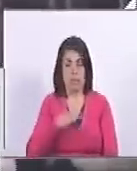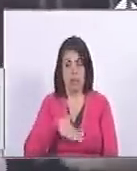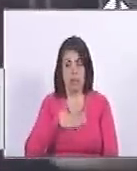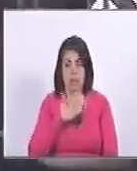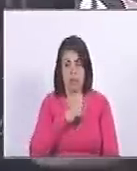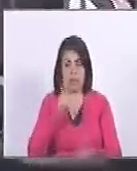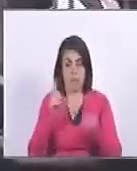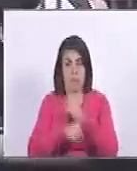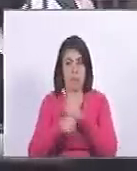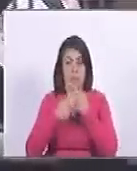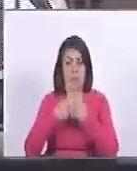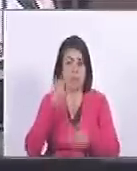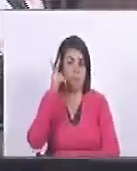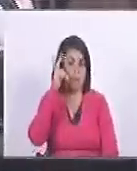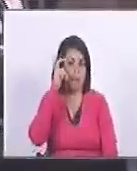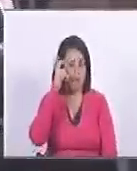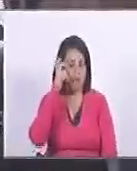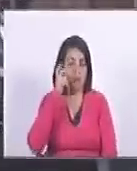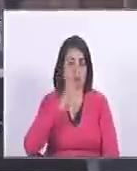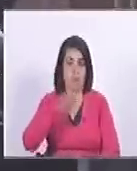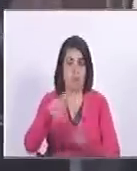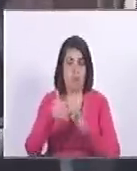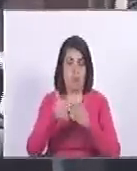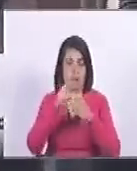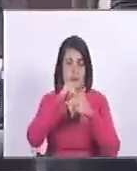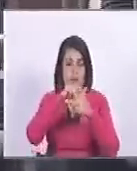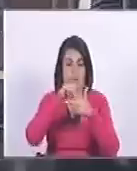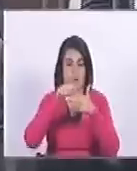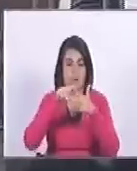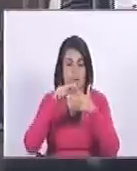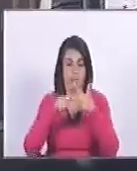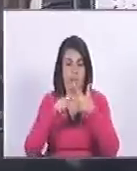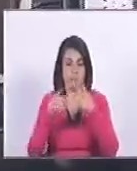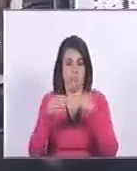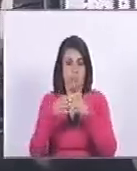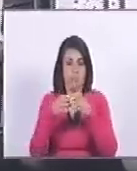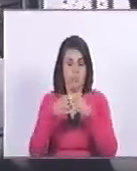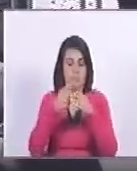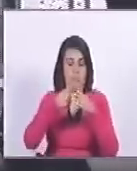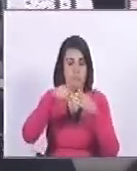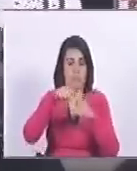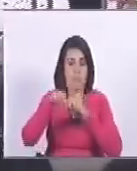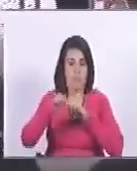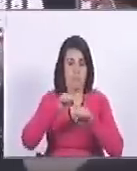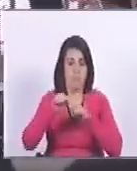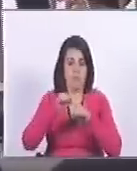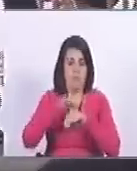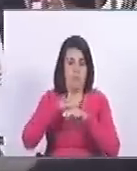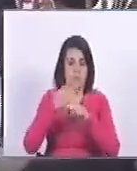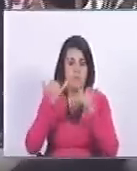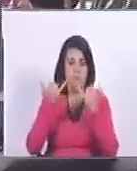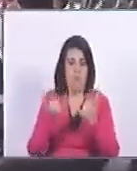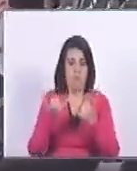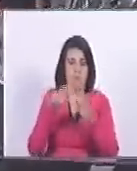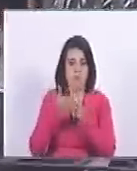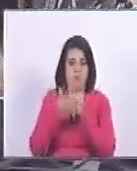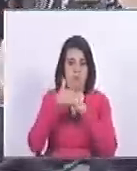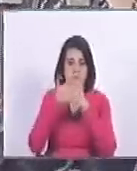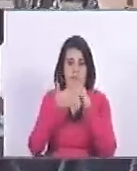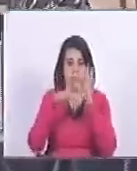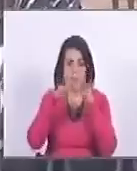cantar alguien sin que otro escuche. Entonces son las tres partes constitutivas de este movimiento. Y en ese sentido,